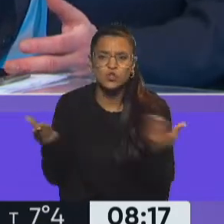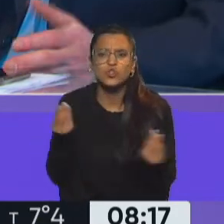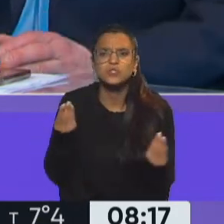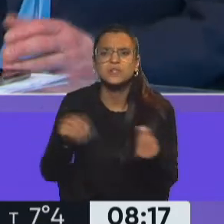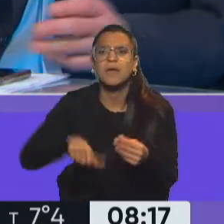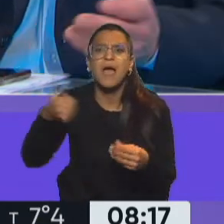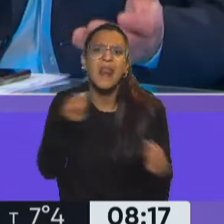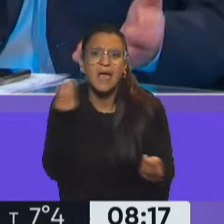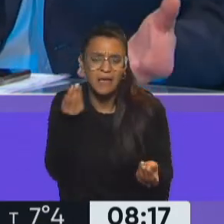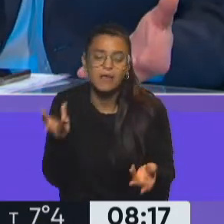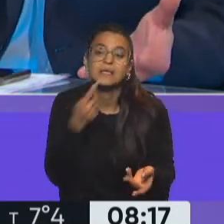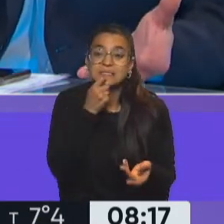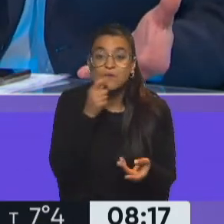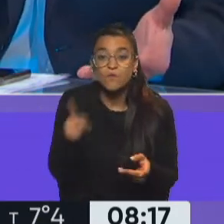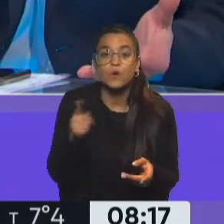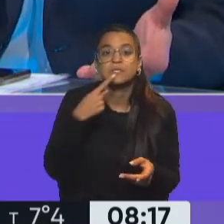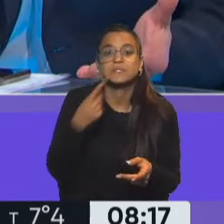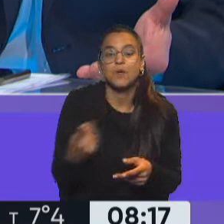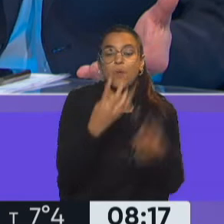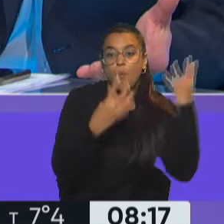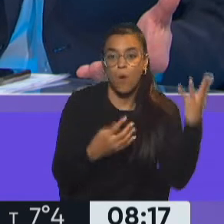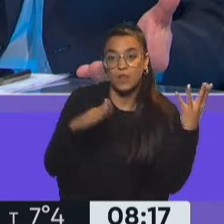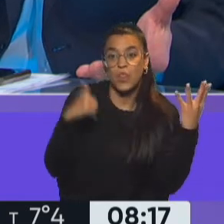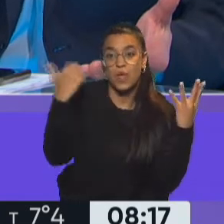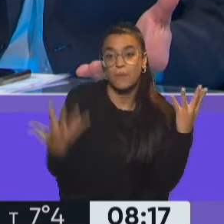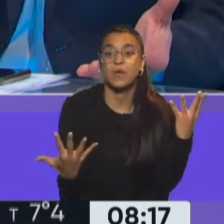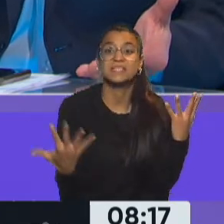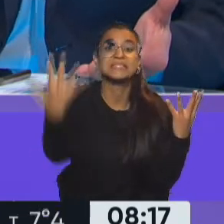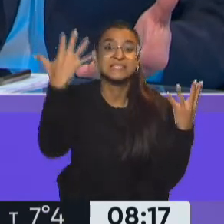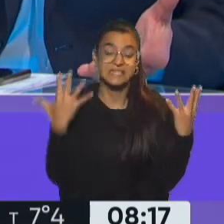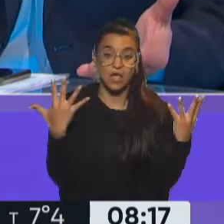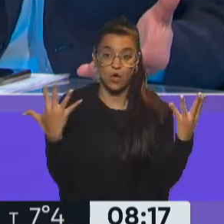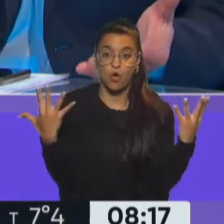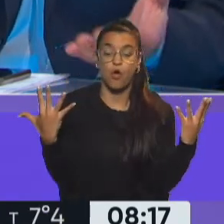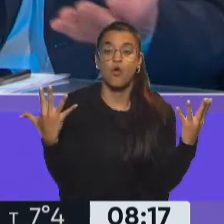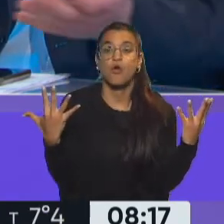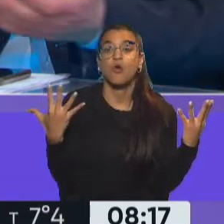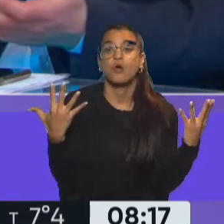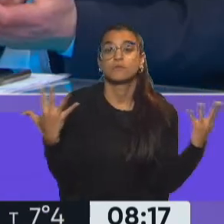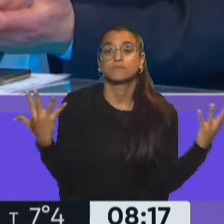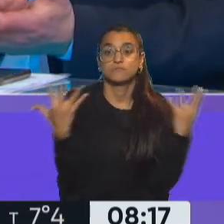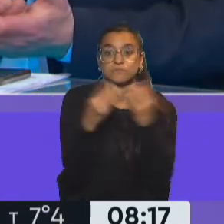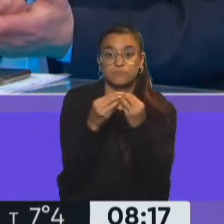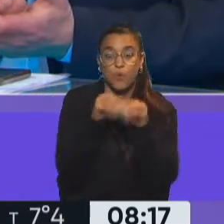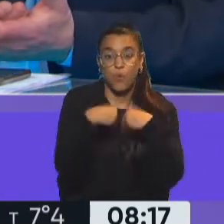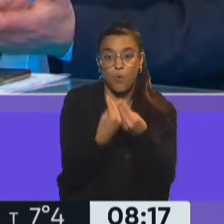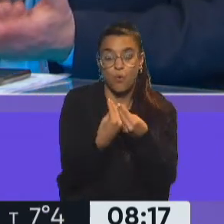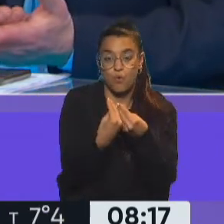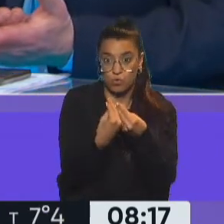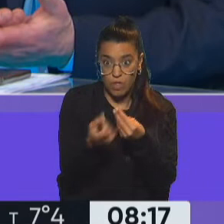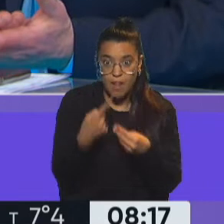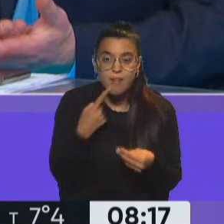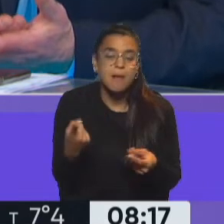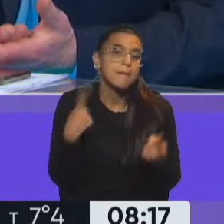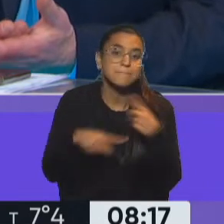ventaja que si hubiera tenido una ventaja a cuatro y una posterior a cinco las condenas debieron haberse unificado y de